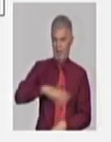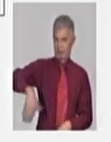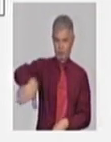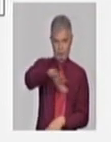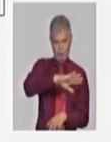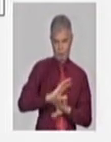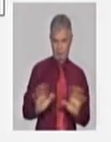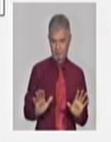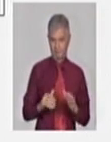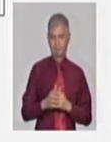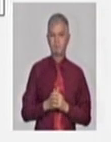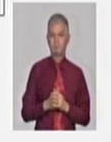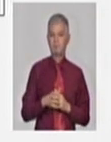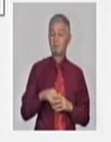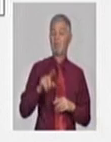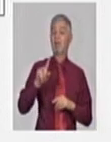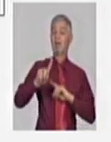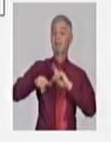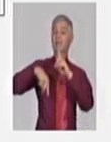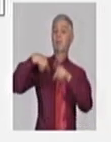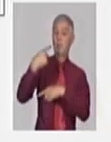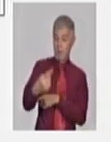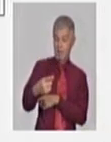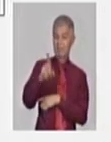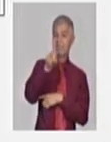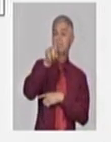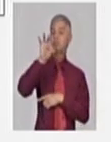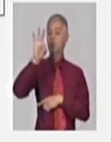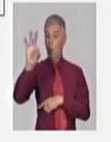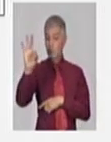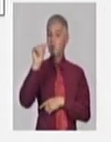y el 18 de diciembre